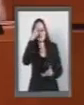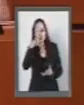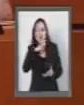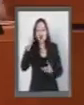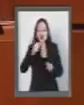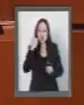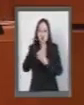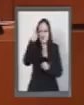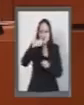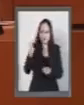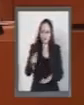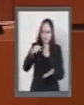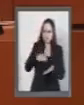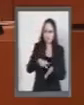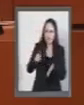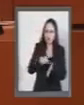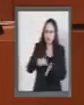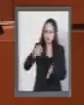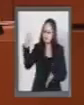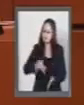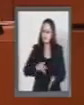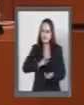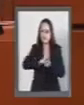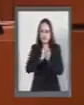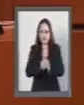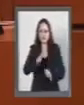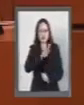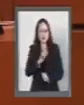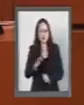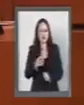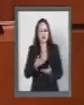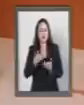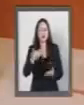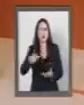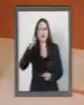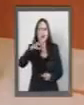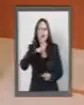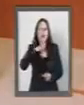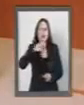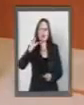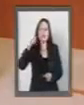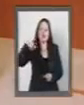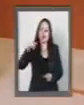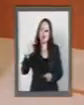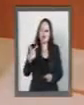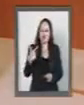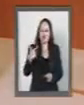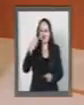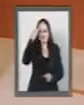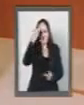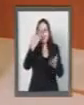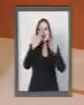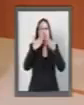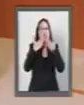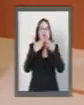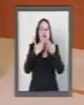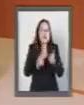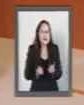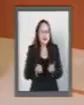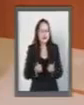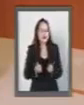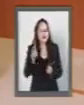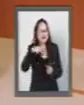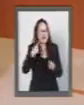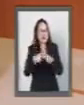de reivindicarse. Es la hora, ya dijo el profeta Chong. Se agotó el tiempo. Pero ¿para